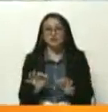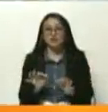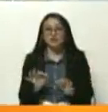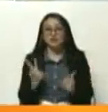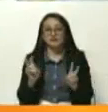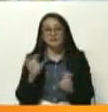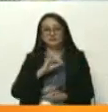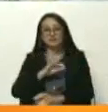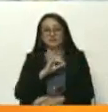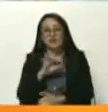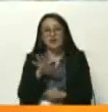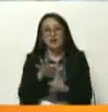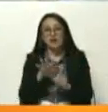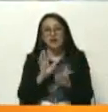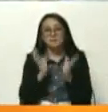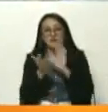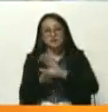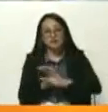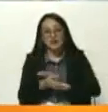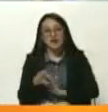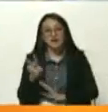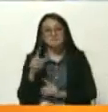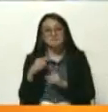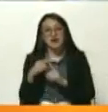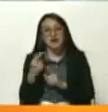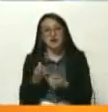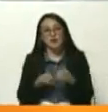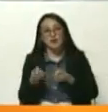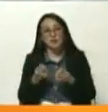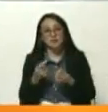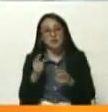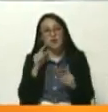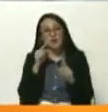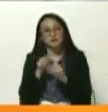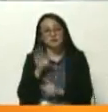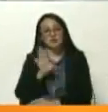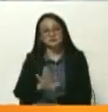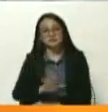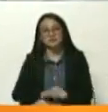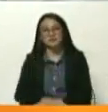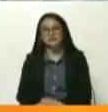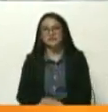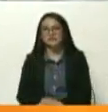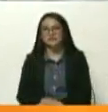social, ambiental y económico. Ese es el propósito.